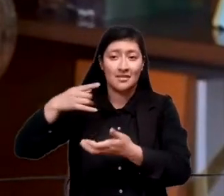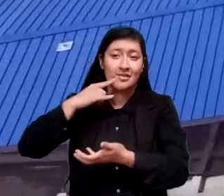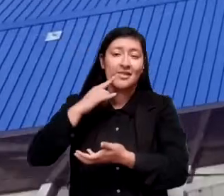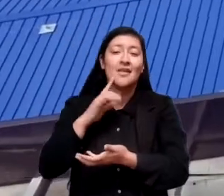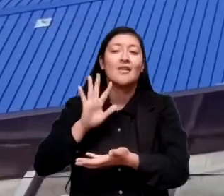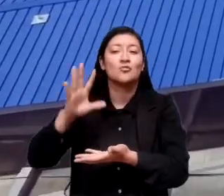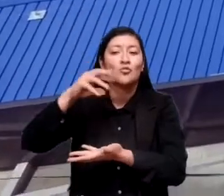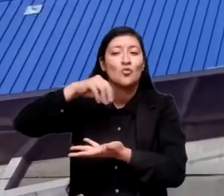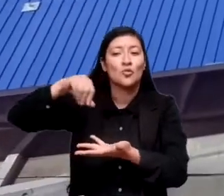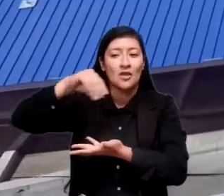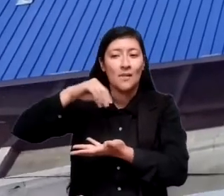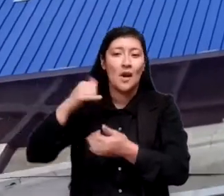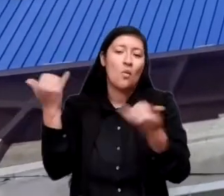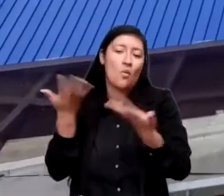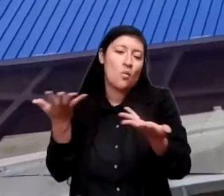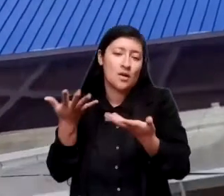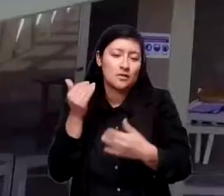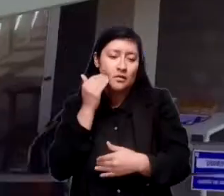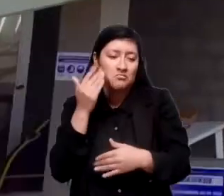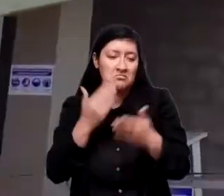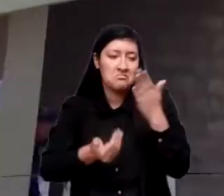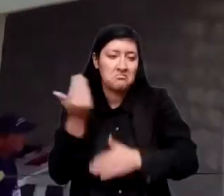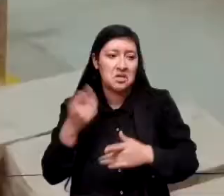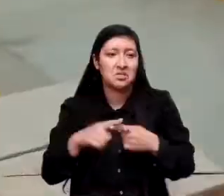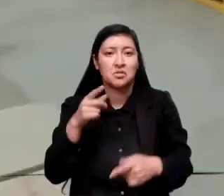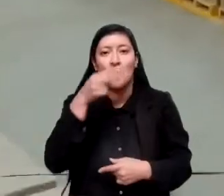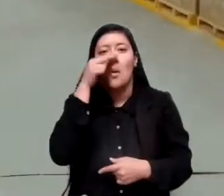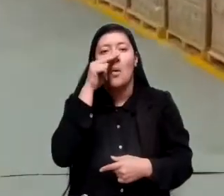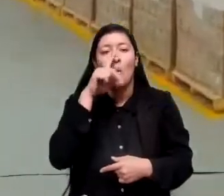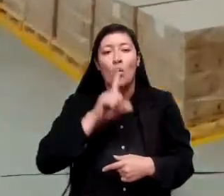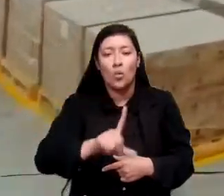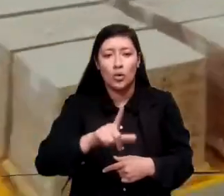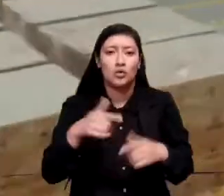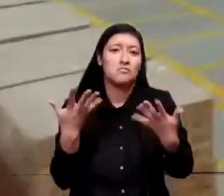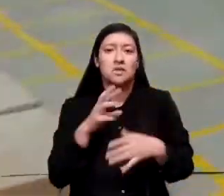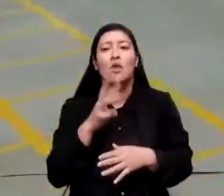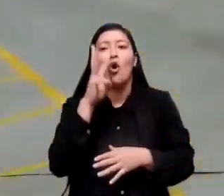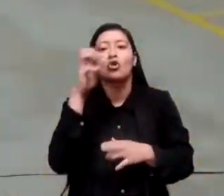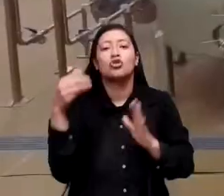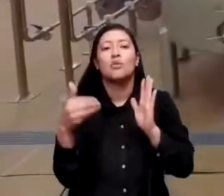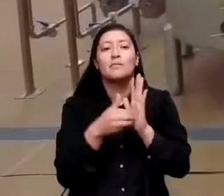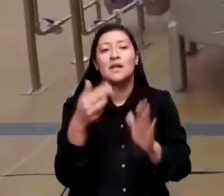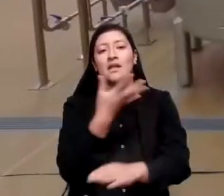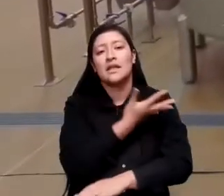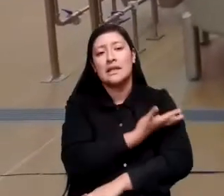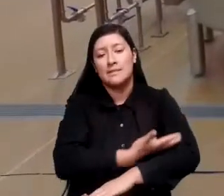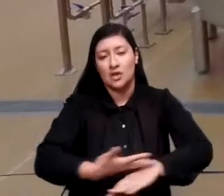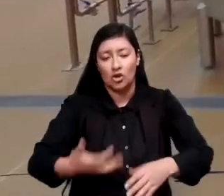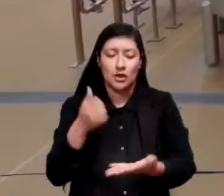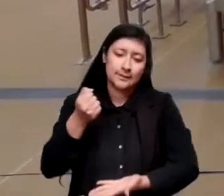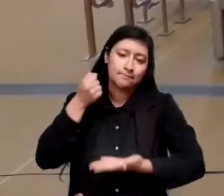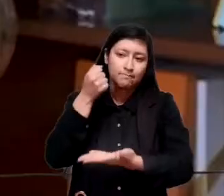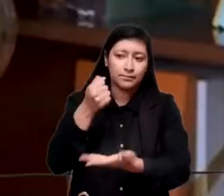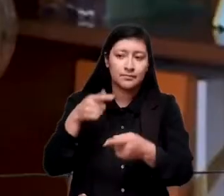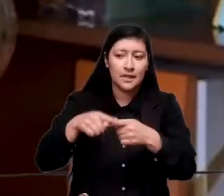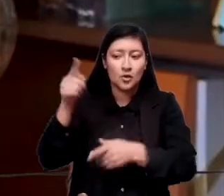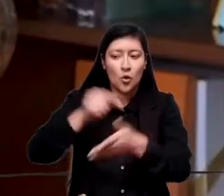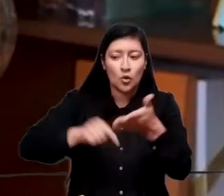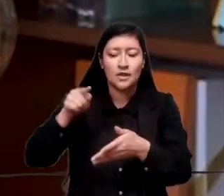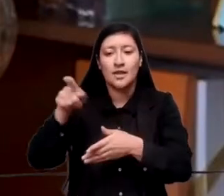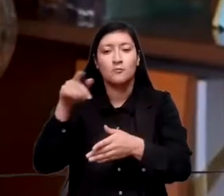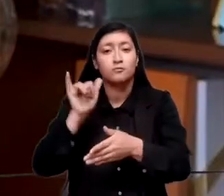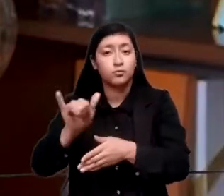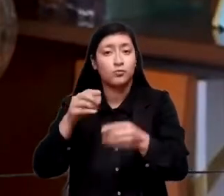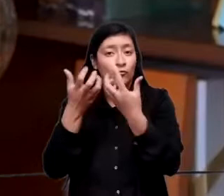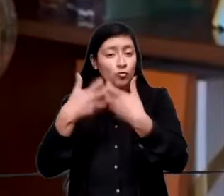Cundinamarca inició en el mes de julio de este año. Es alrededor de 8.200 millones lo que se va